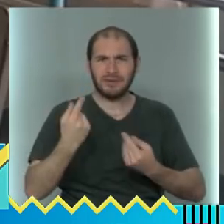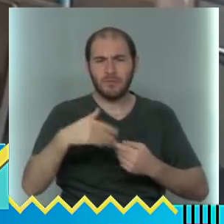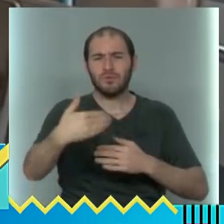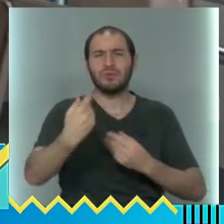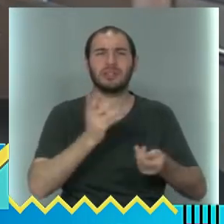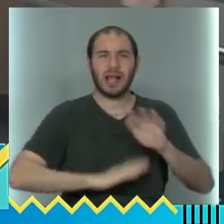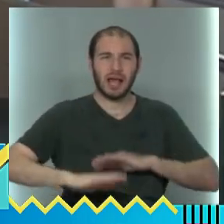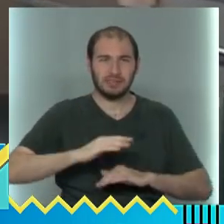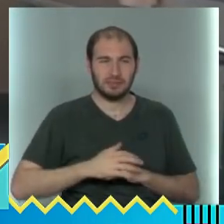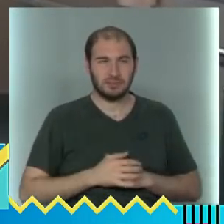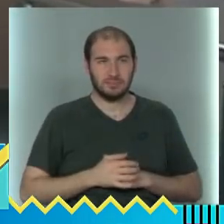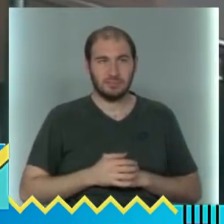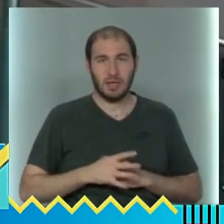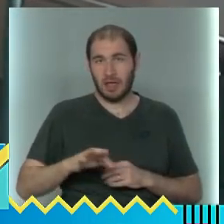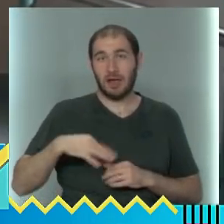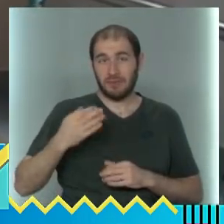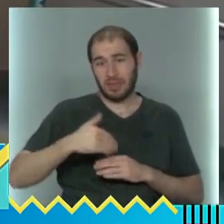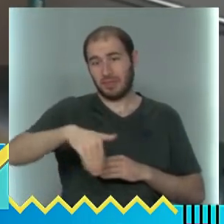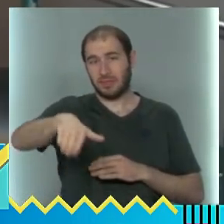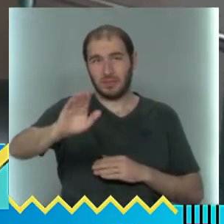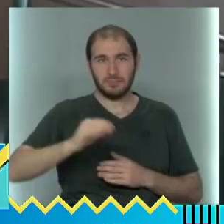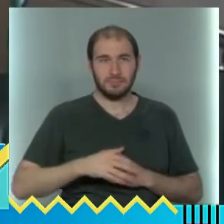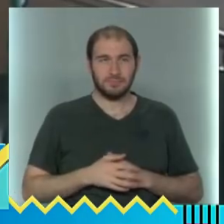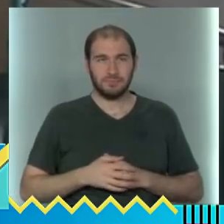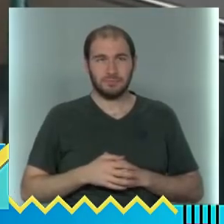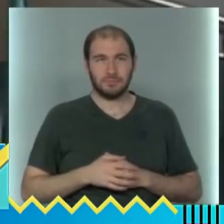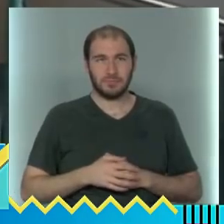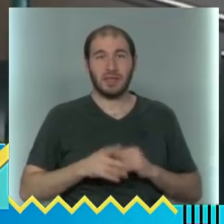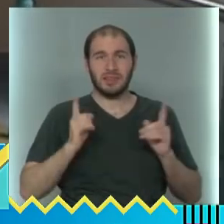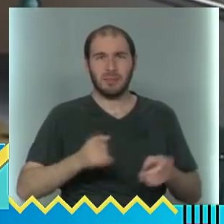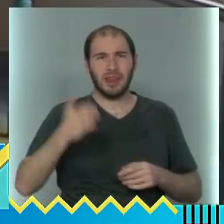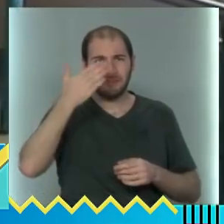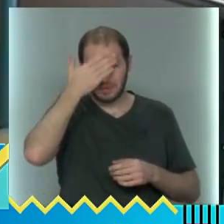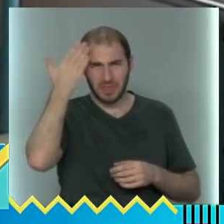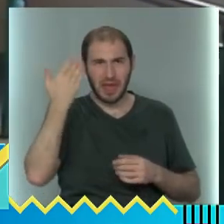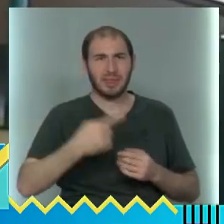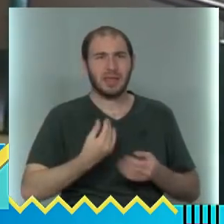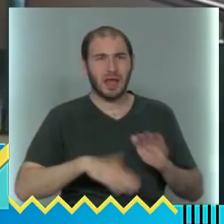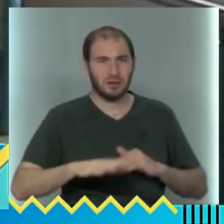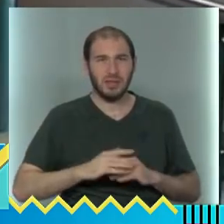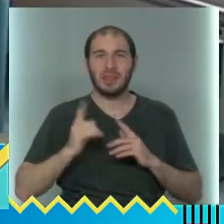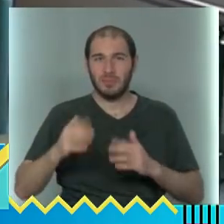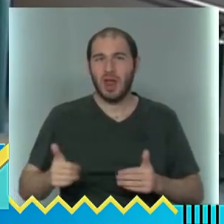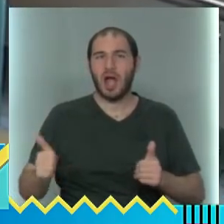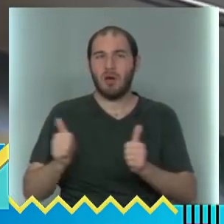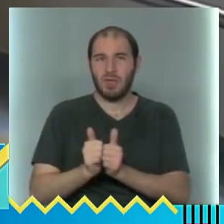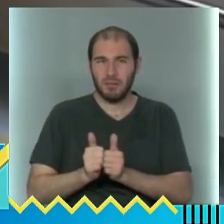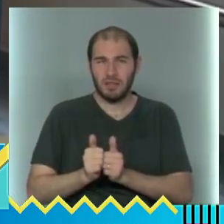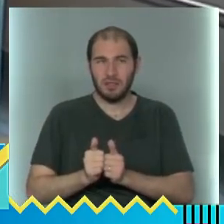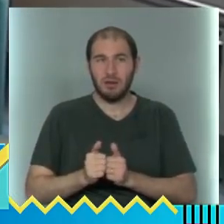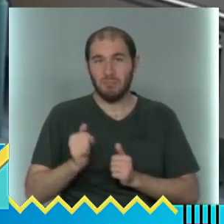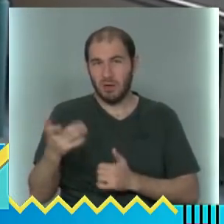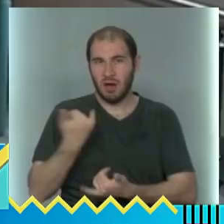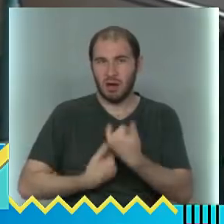hacer con la vida que tengo hacia adelante, sí? Y con la enfermedad. Claro, y también el acompañamiento, como